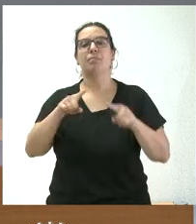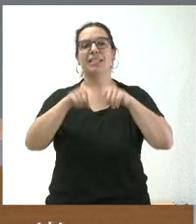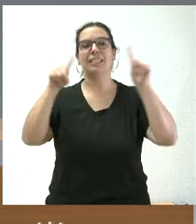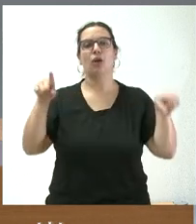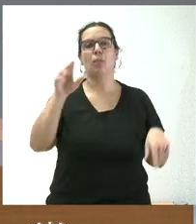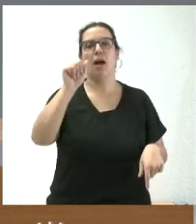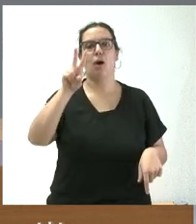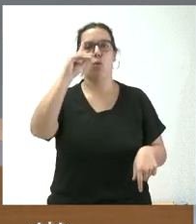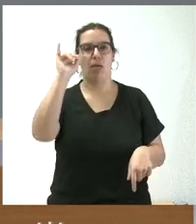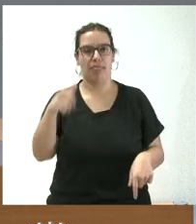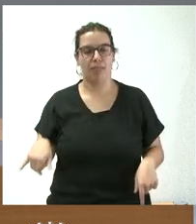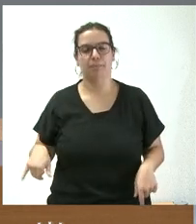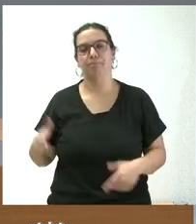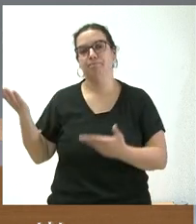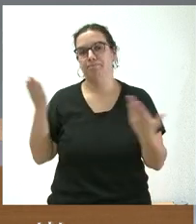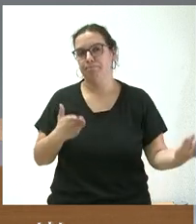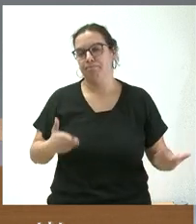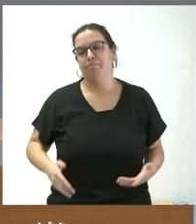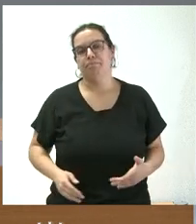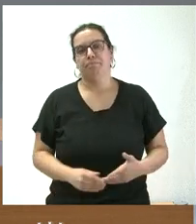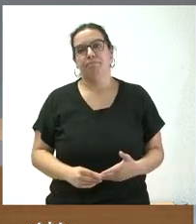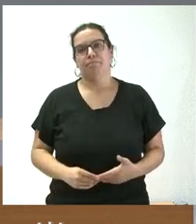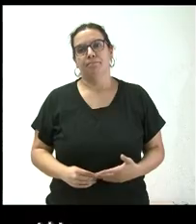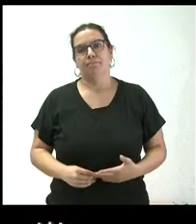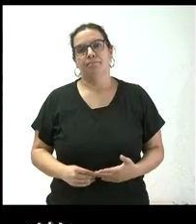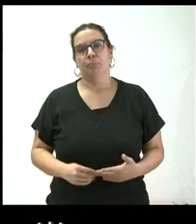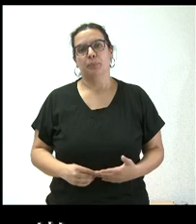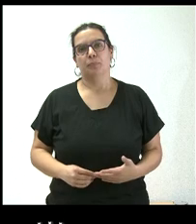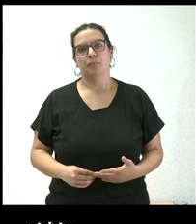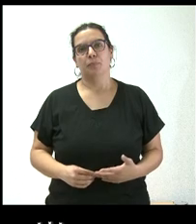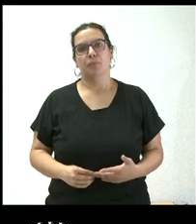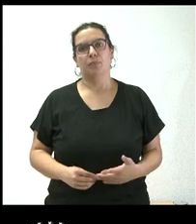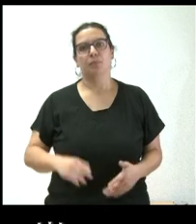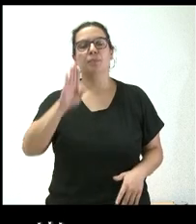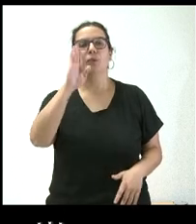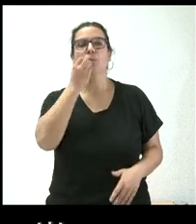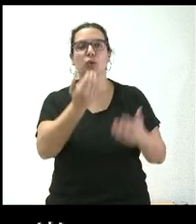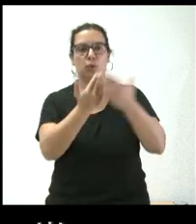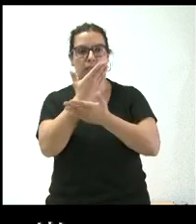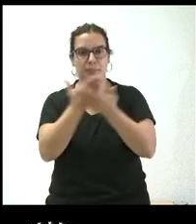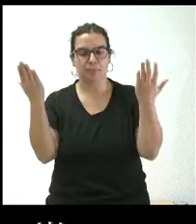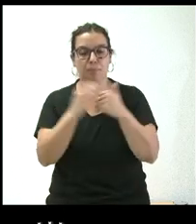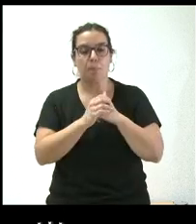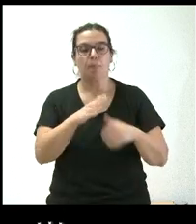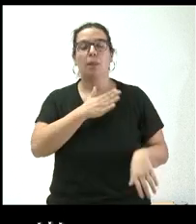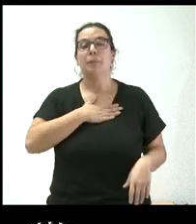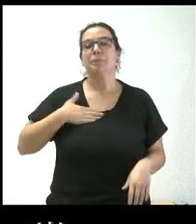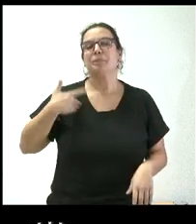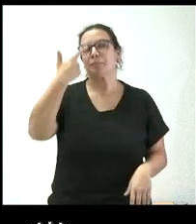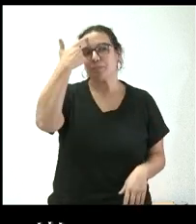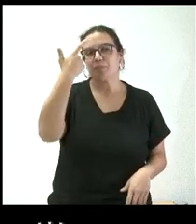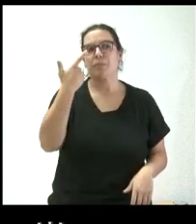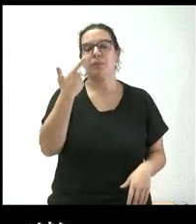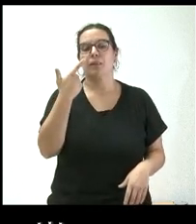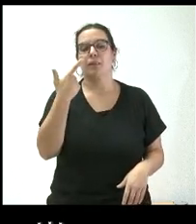Audaz adelante de coña Rincón cuando quieras Hola Muy buenos días a todos a mí me gustaría saber cuáles son los